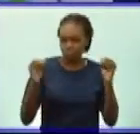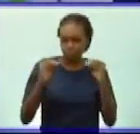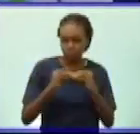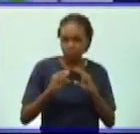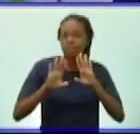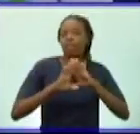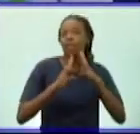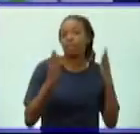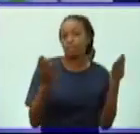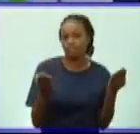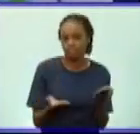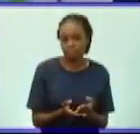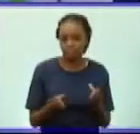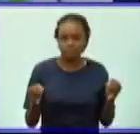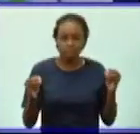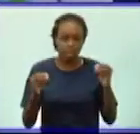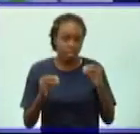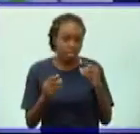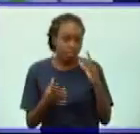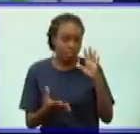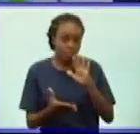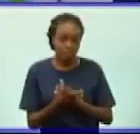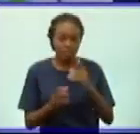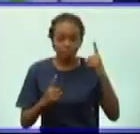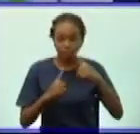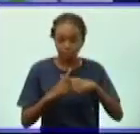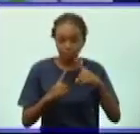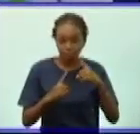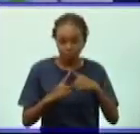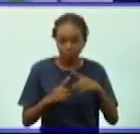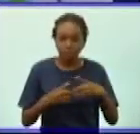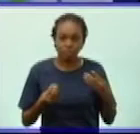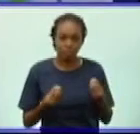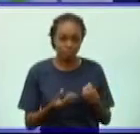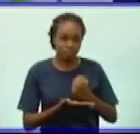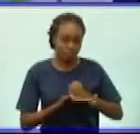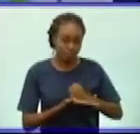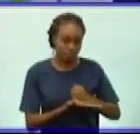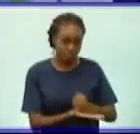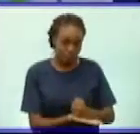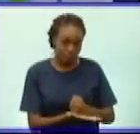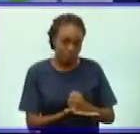todas utilizan la matemática como herramienta para